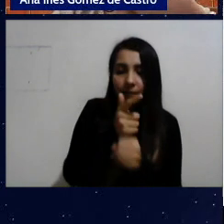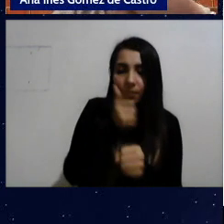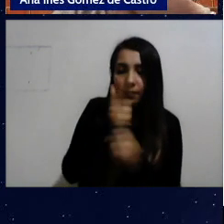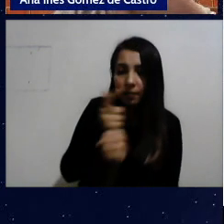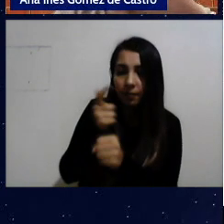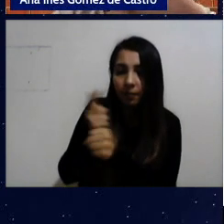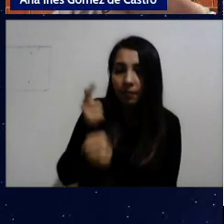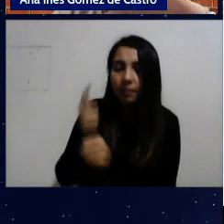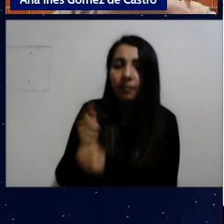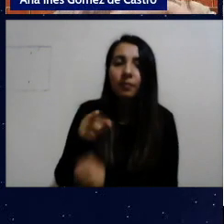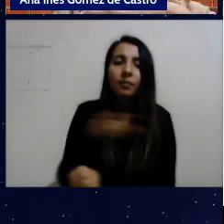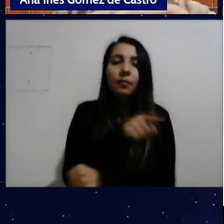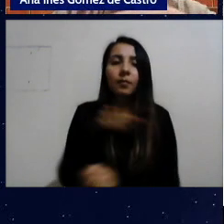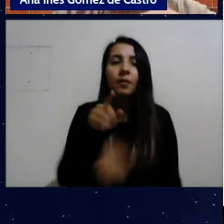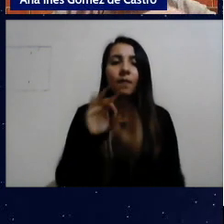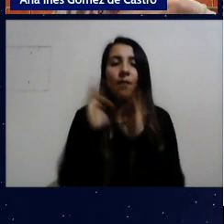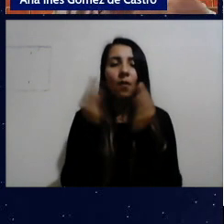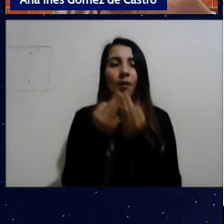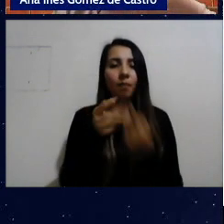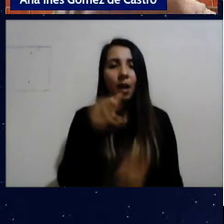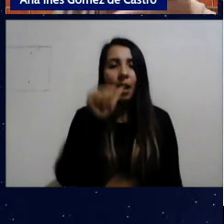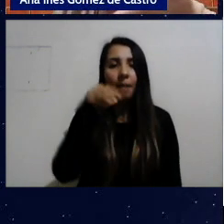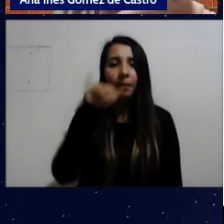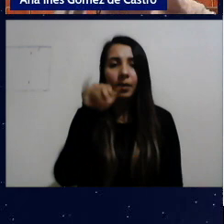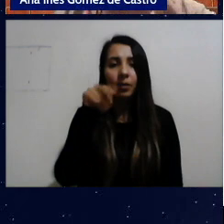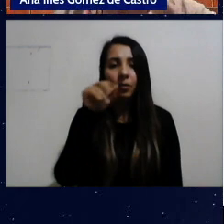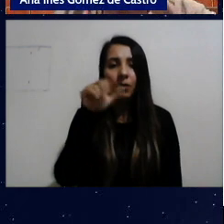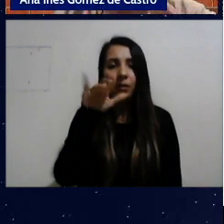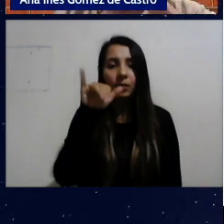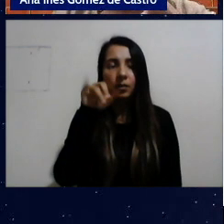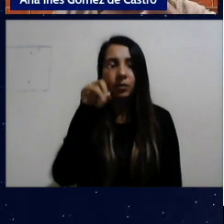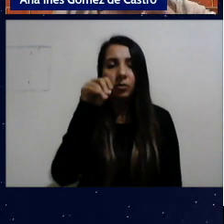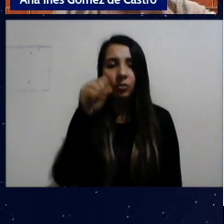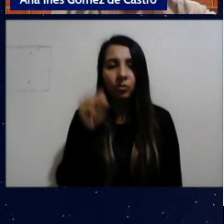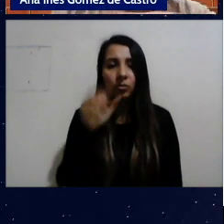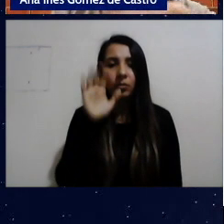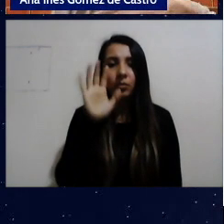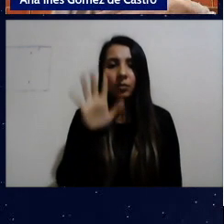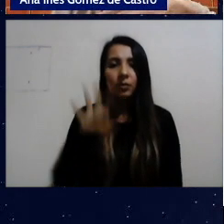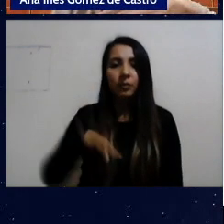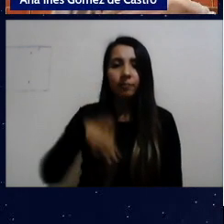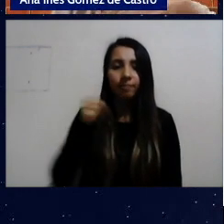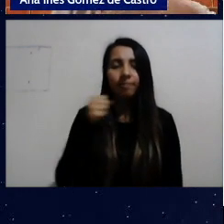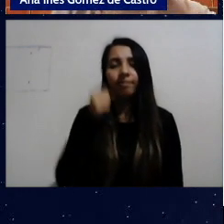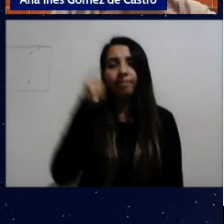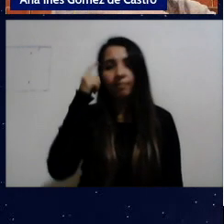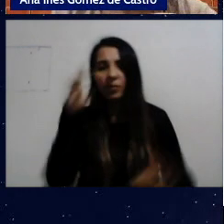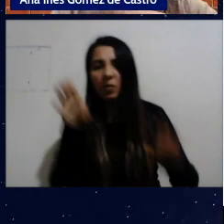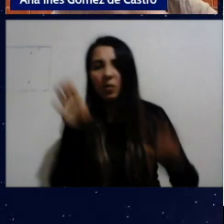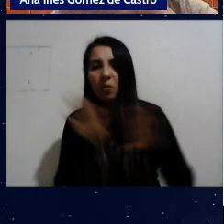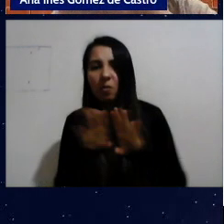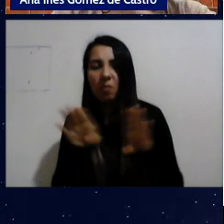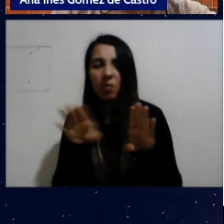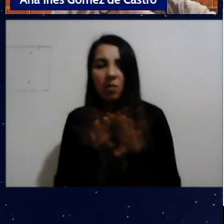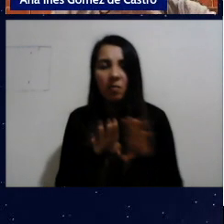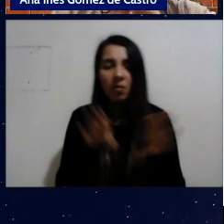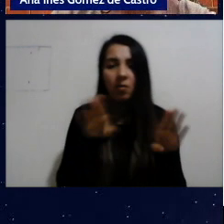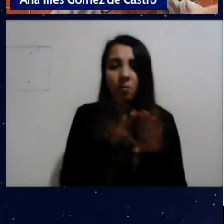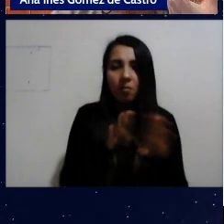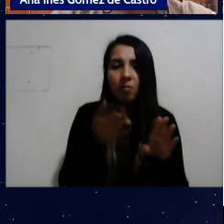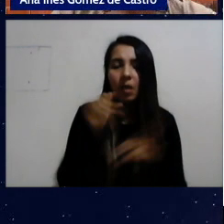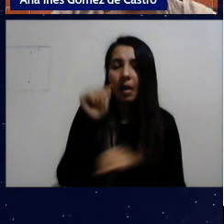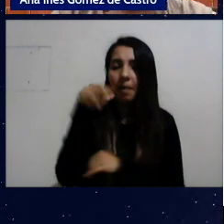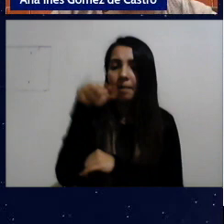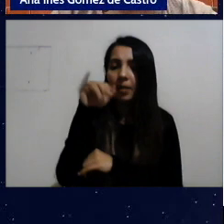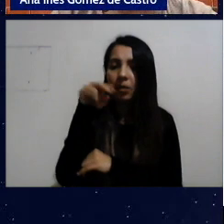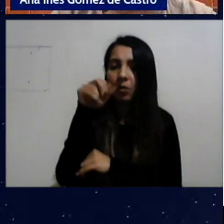de identificar localizaciones en las que se forman aminoácidos e intentar responder a preguntas